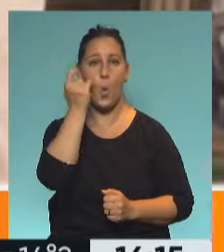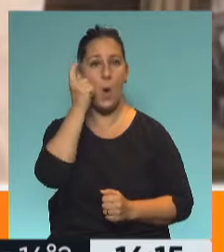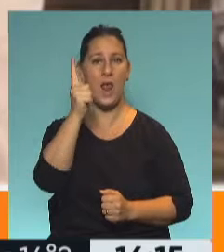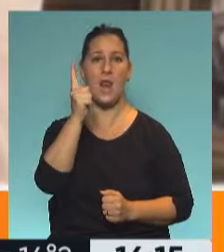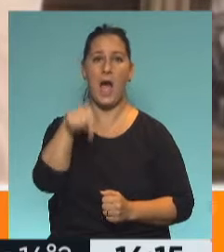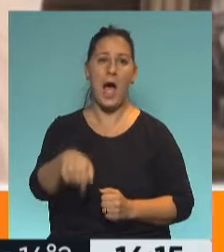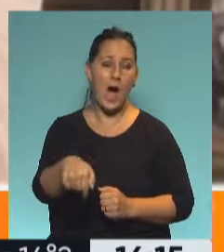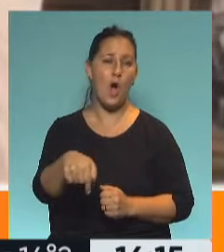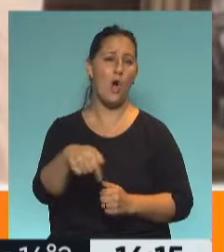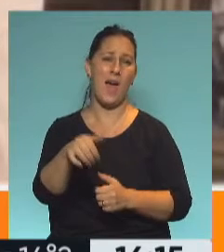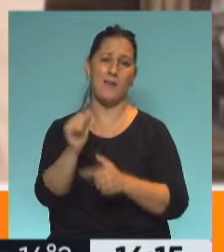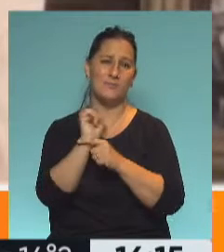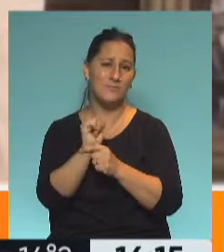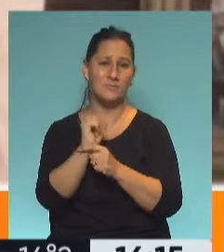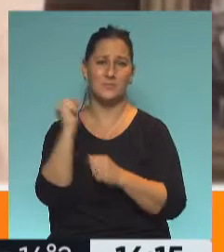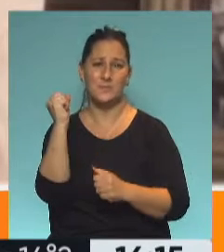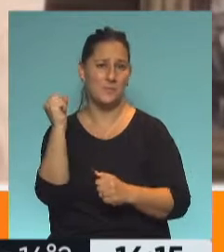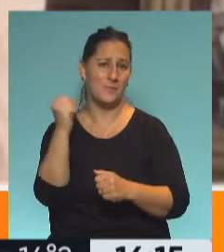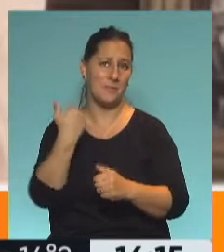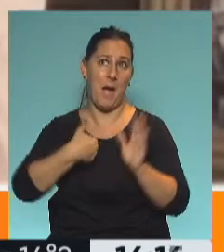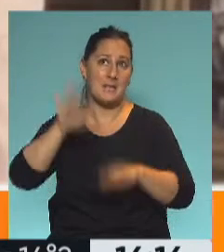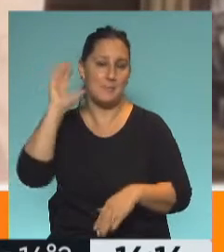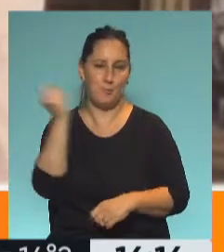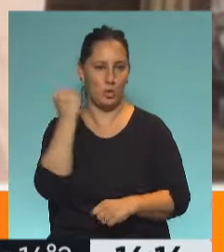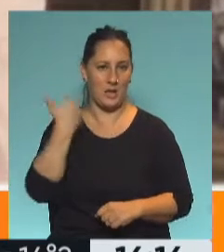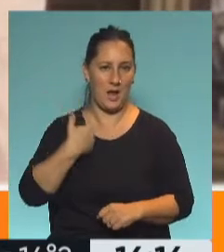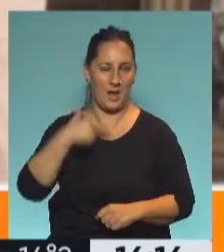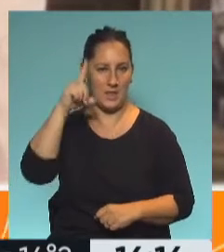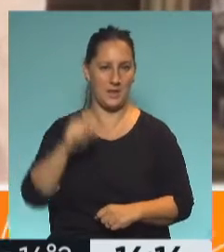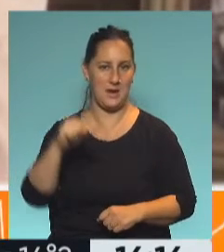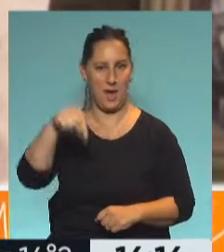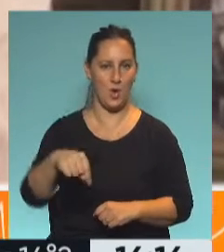de los artistas, para mí, más importantes que tiene Argentina en este momento?